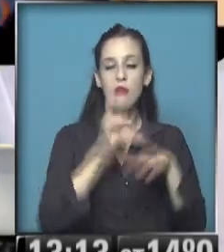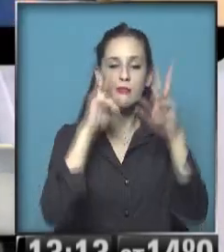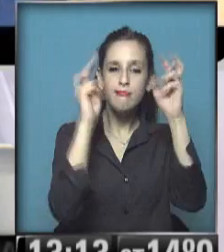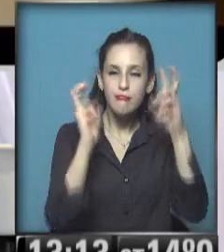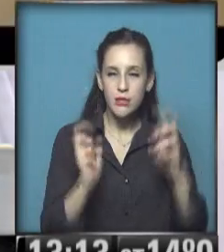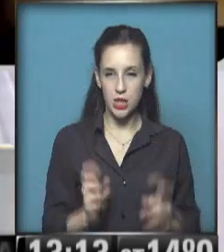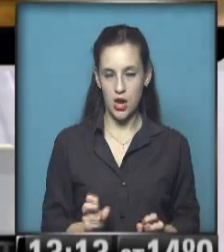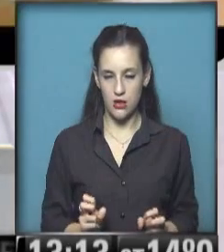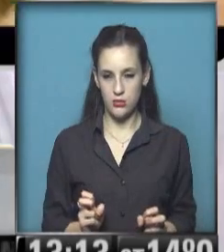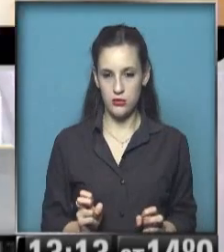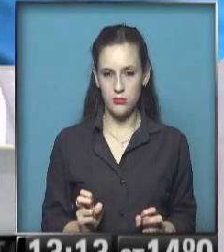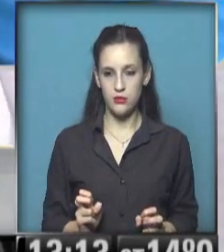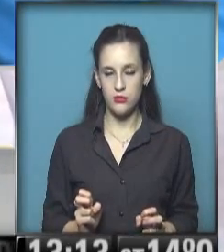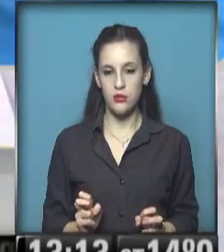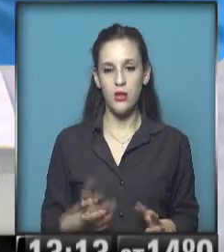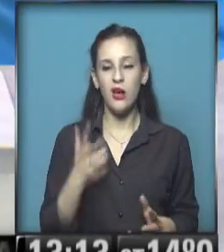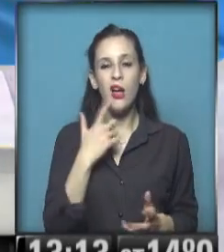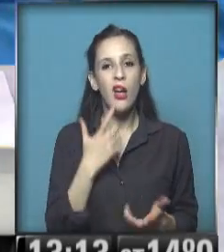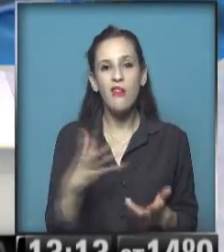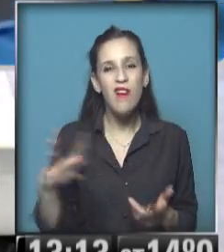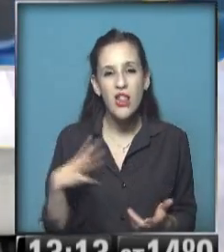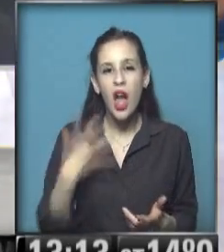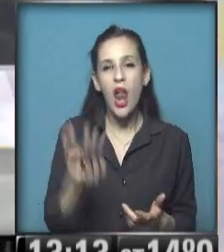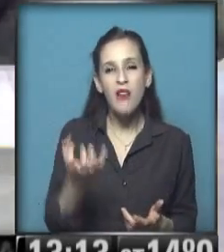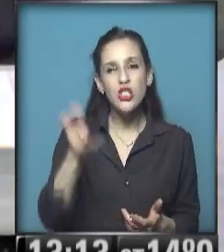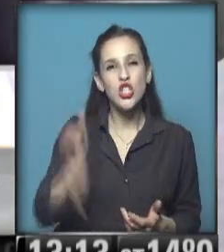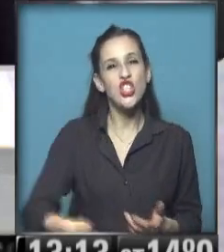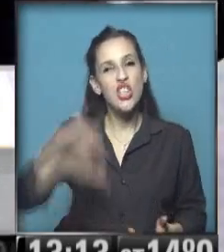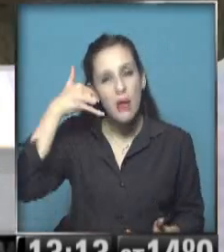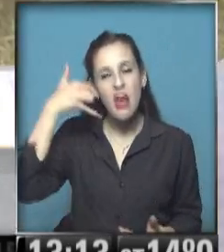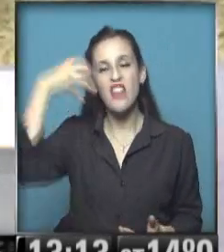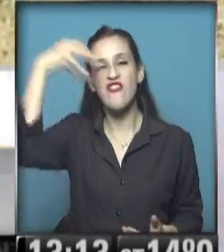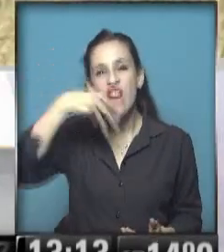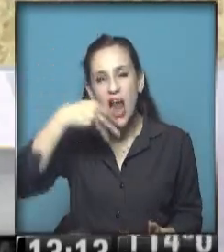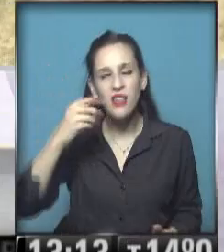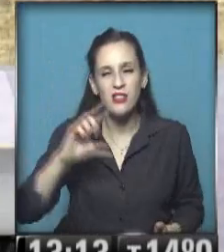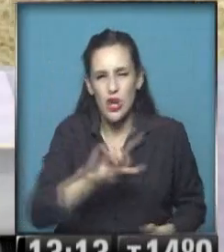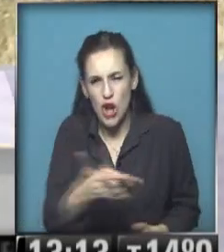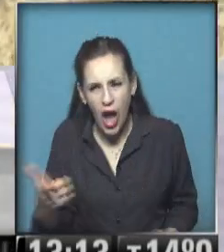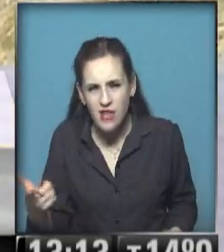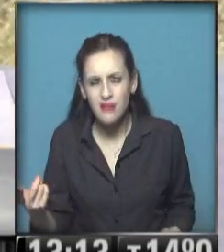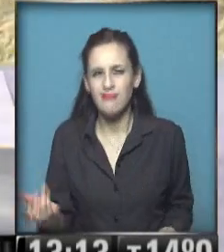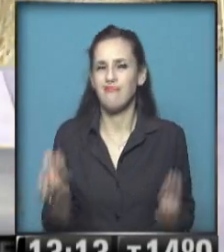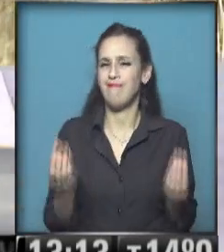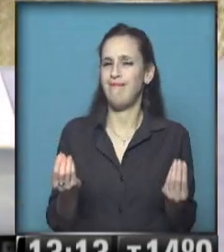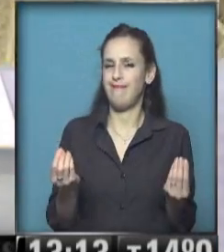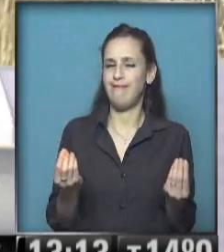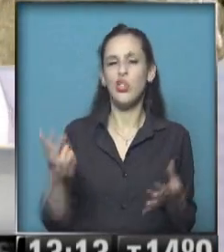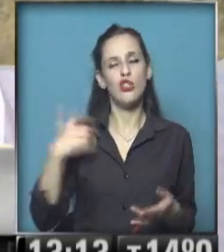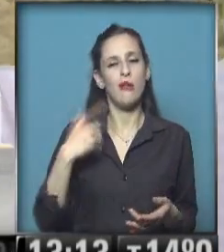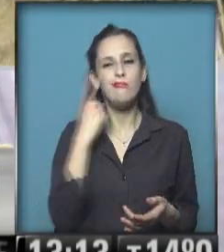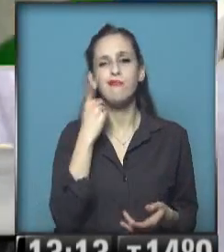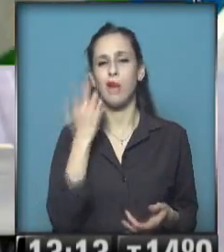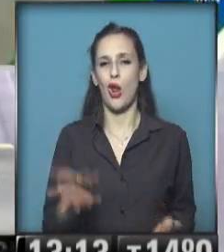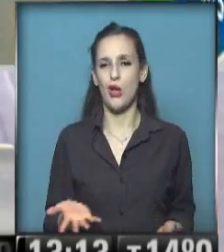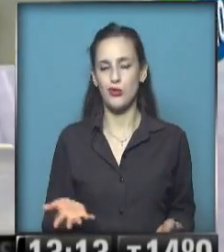Bidone, no hay ninguna llamada a Aníbal Fernández, y esto es una incógnita que yo dejo abierta conociendo la respuesta,